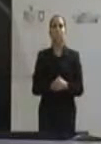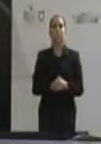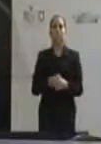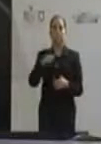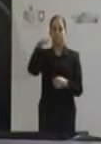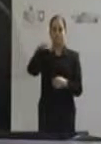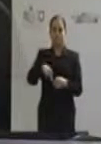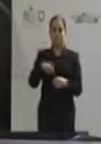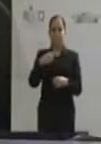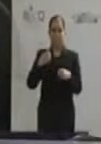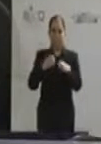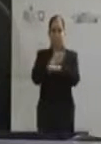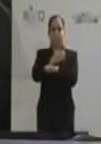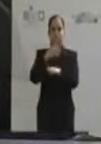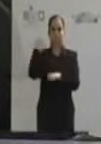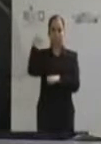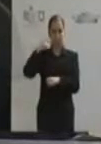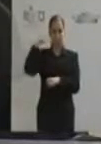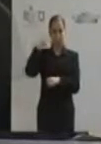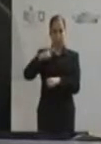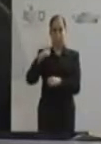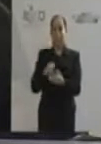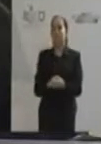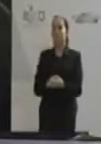cotizó unas camillas que costaban